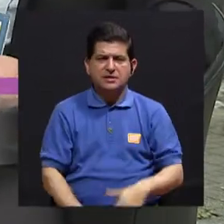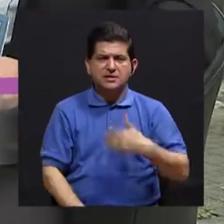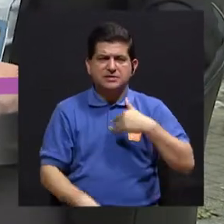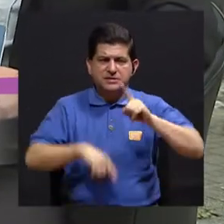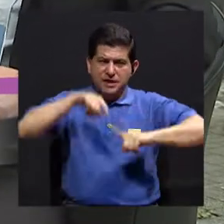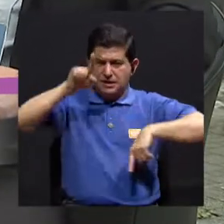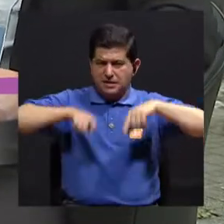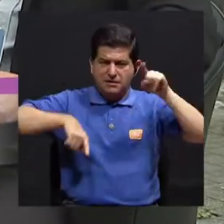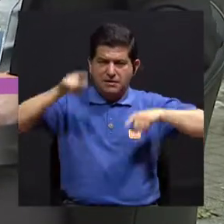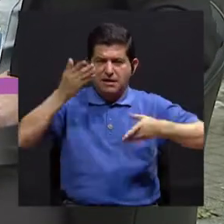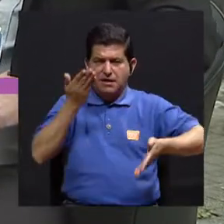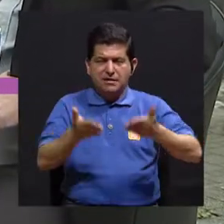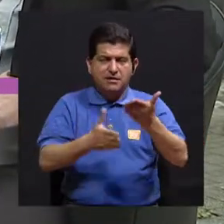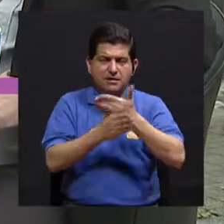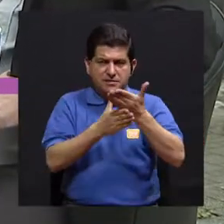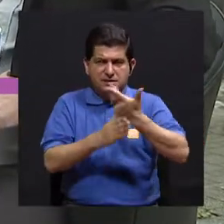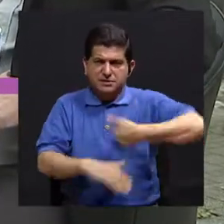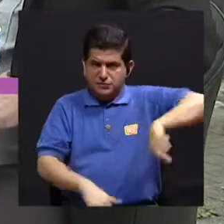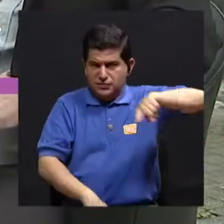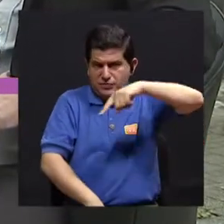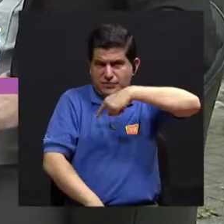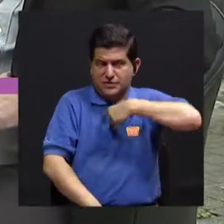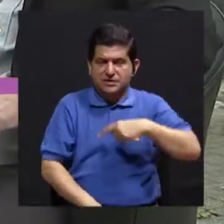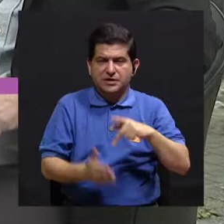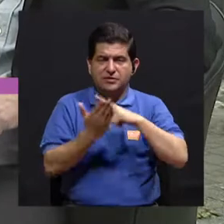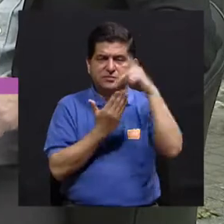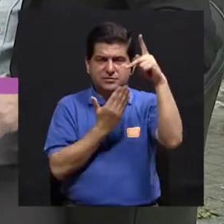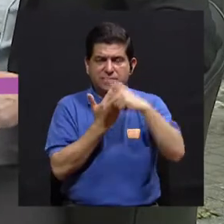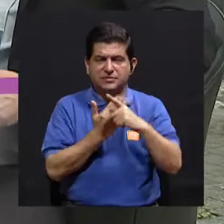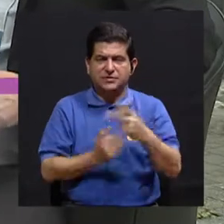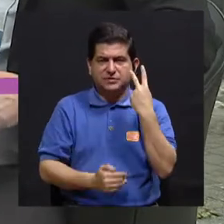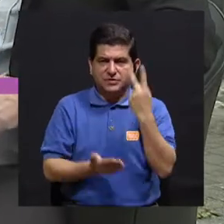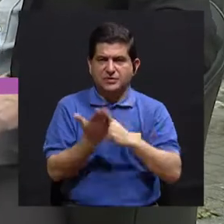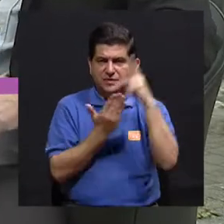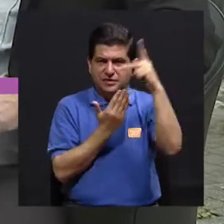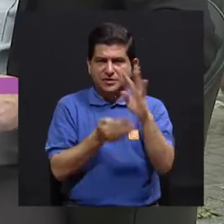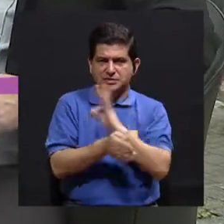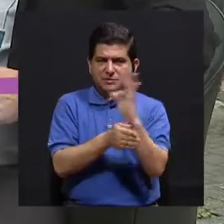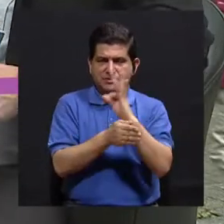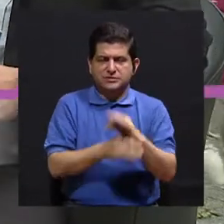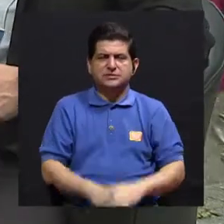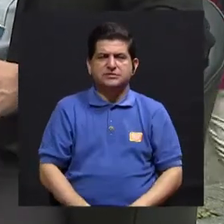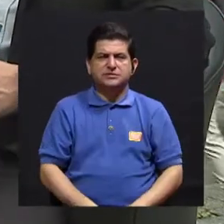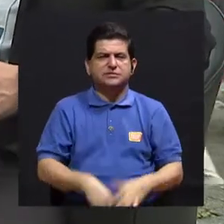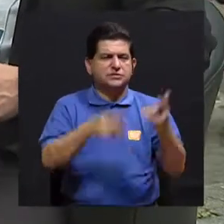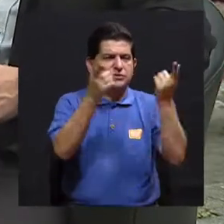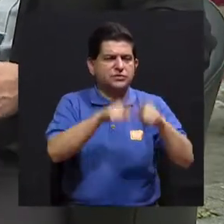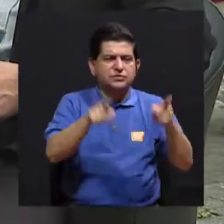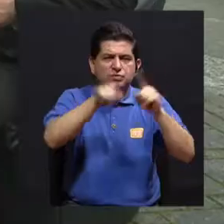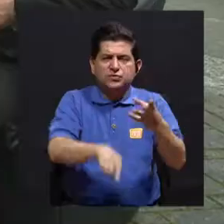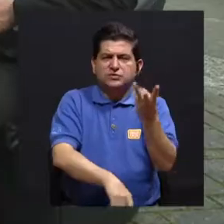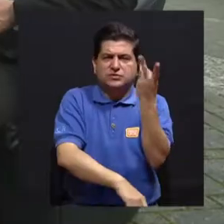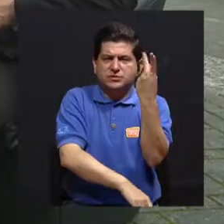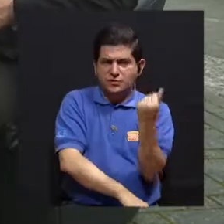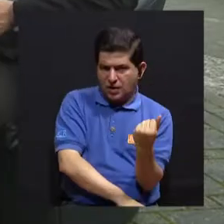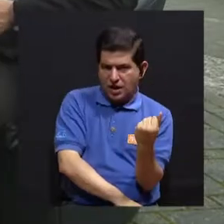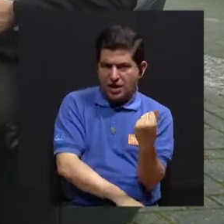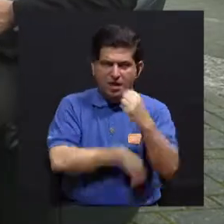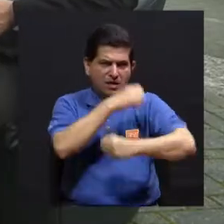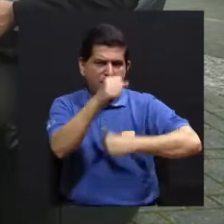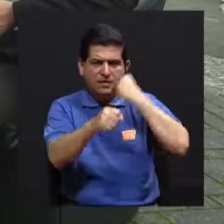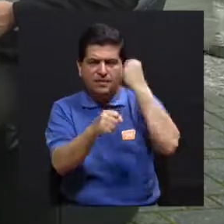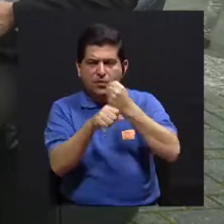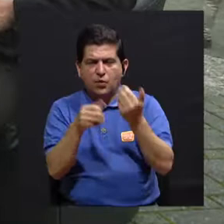algunas estadísticas que quisiera compartir con los televidentes. ¿Cuál es la incidencia que ahorita se presenta? ¿Alguna